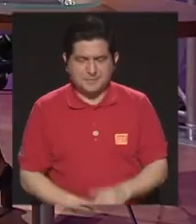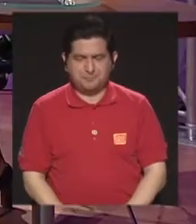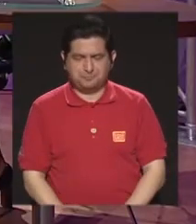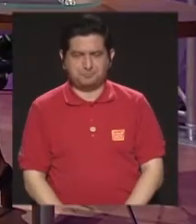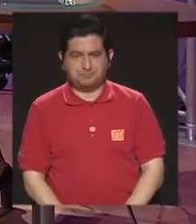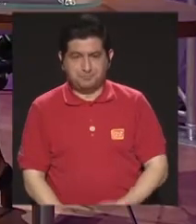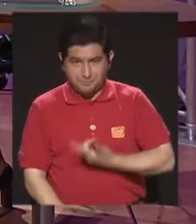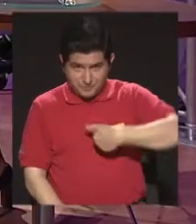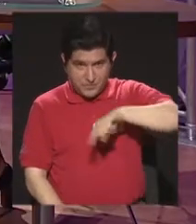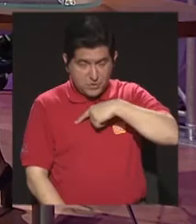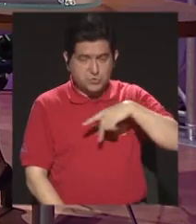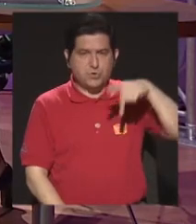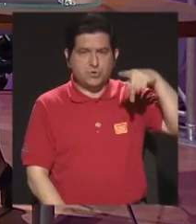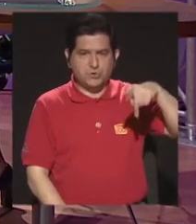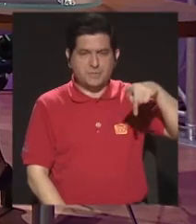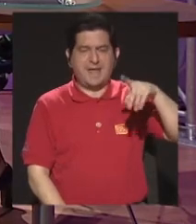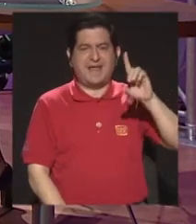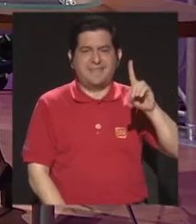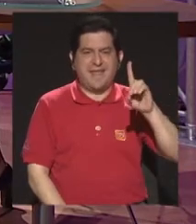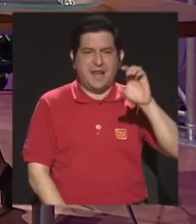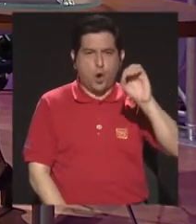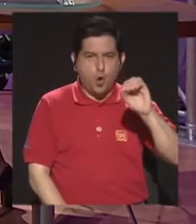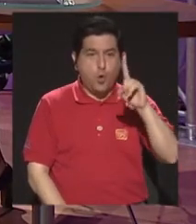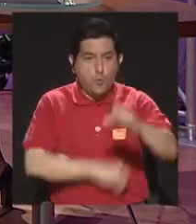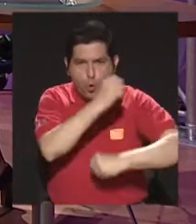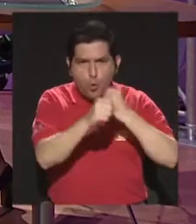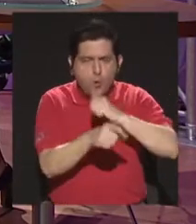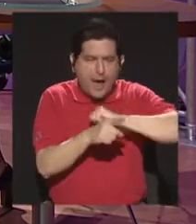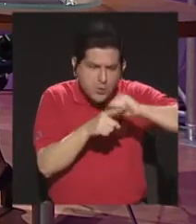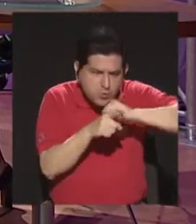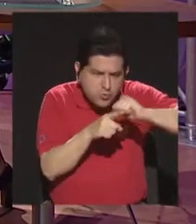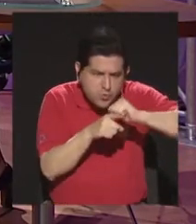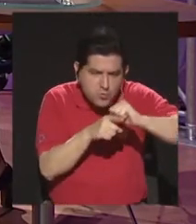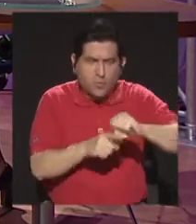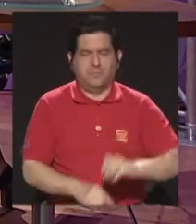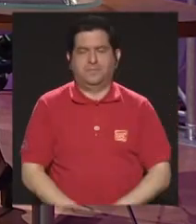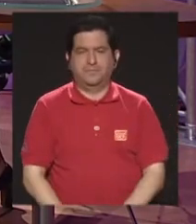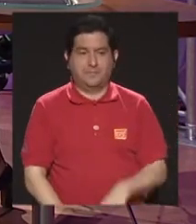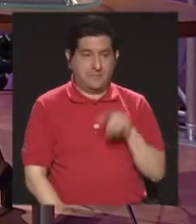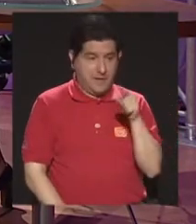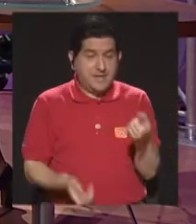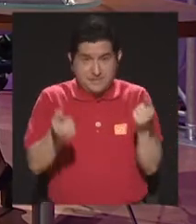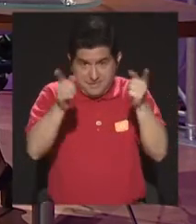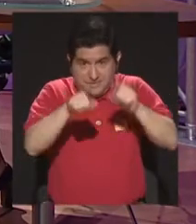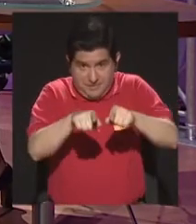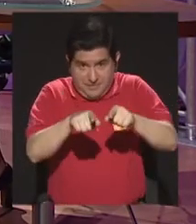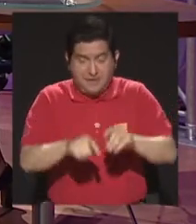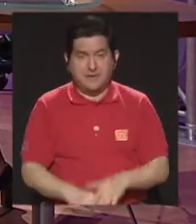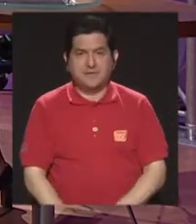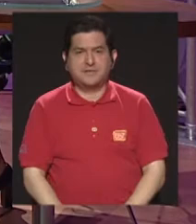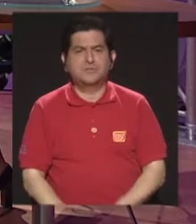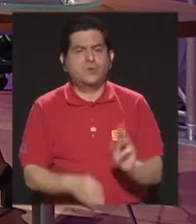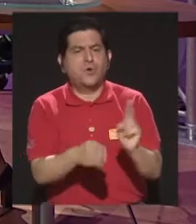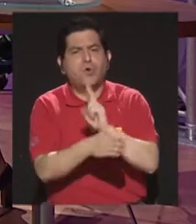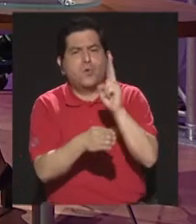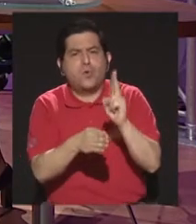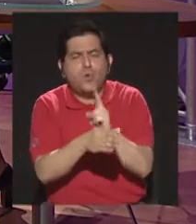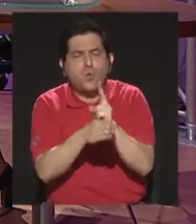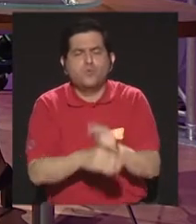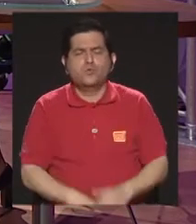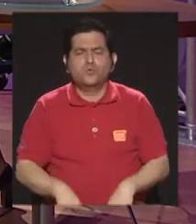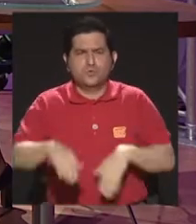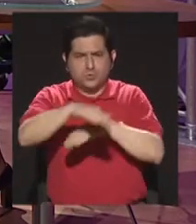Olmo, fuimos entrenados un año por Holabac, en tanto cómo utilizar la